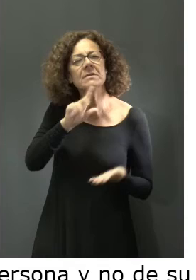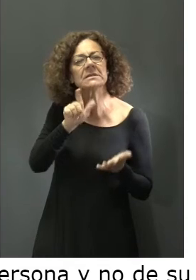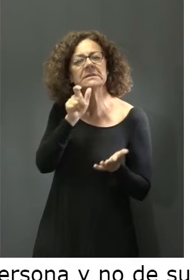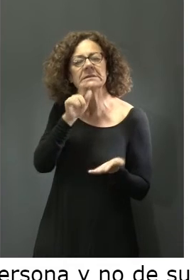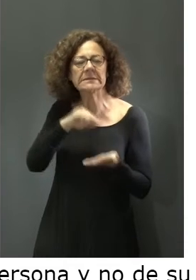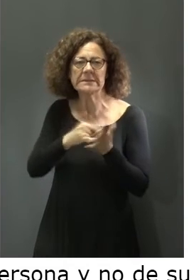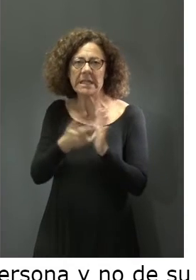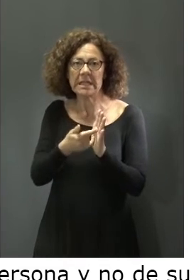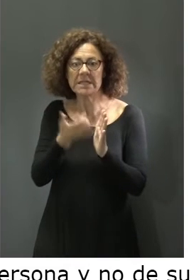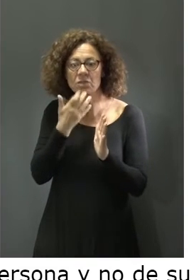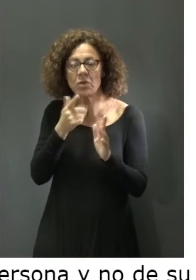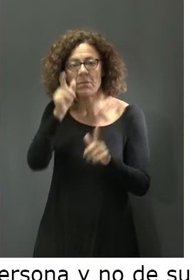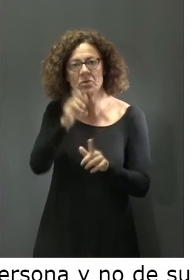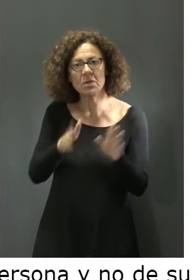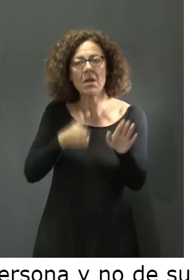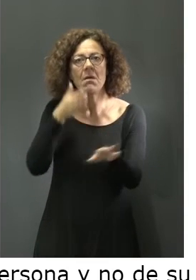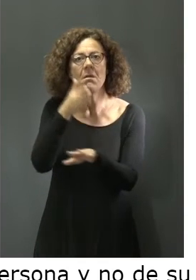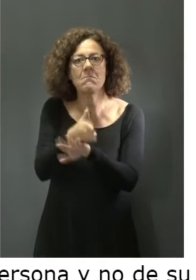va a recibir